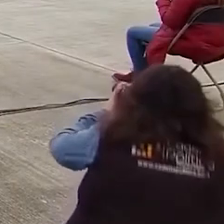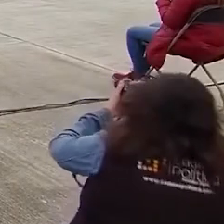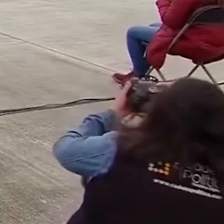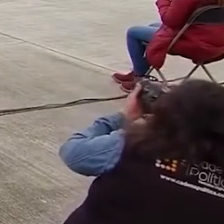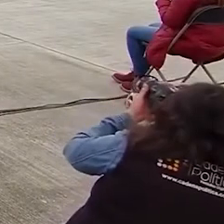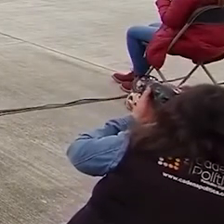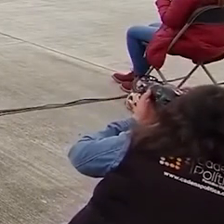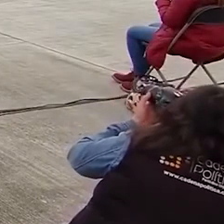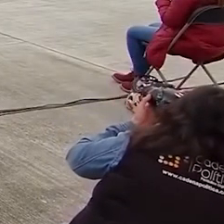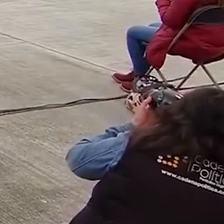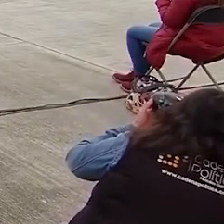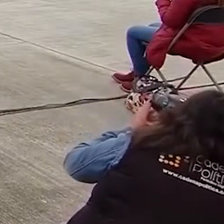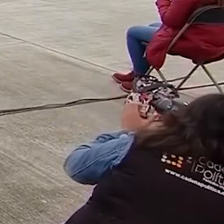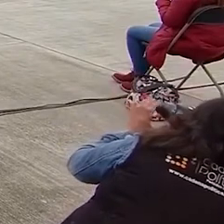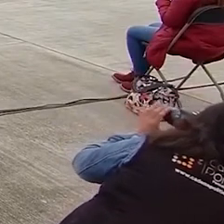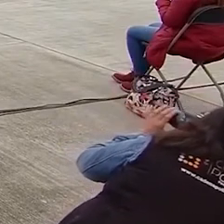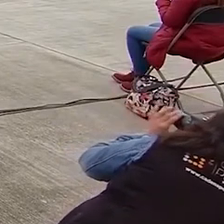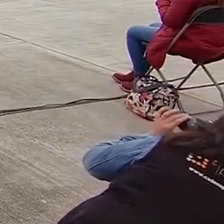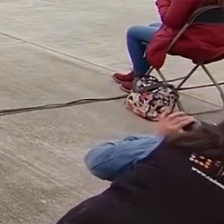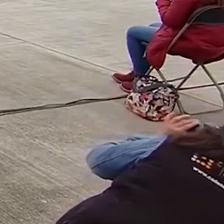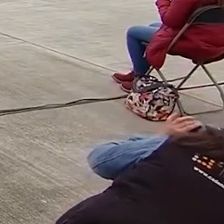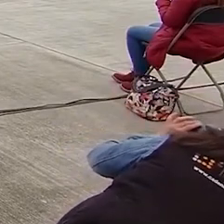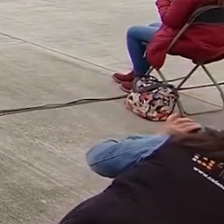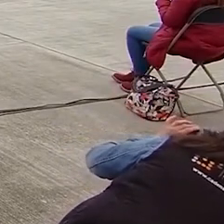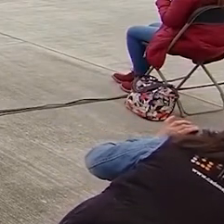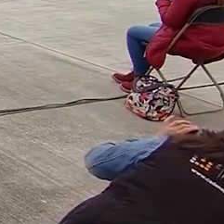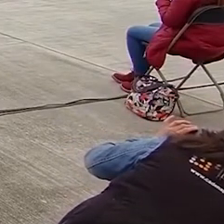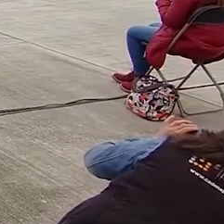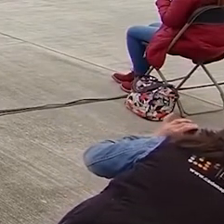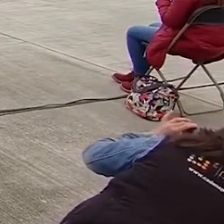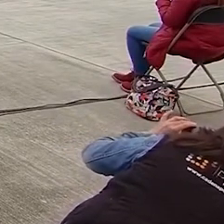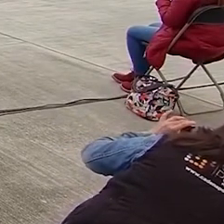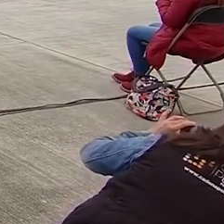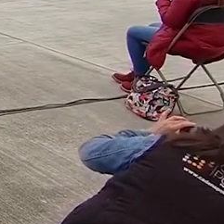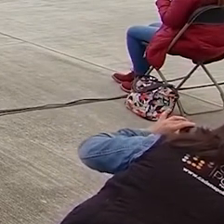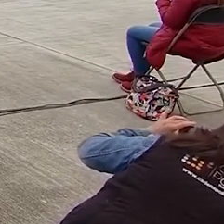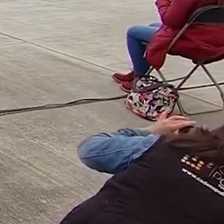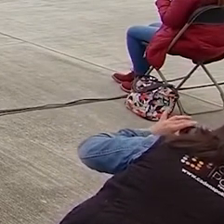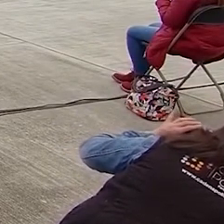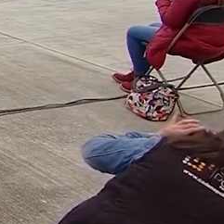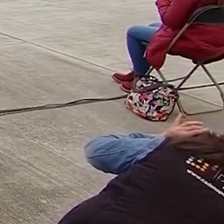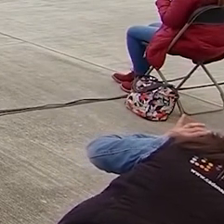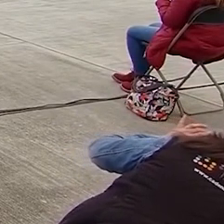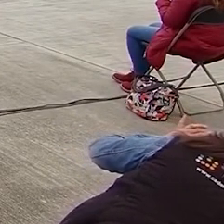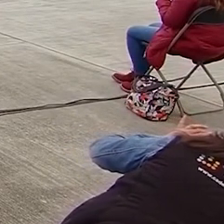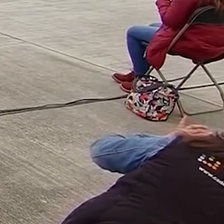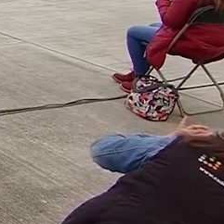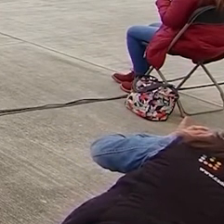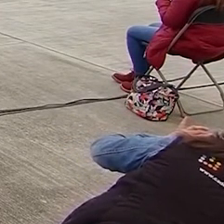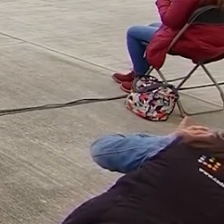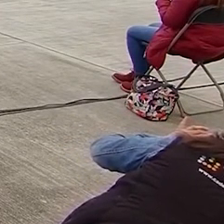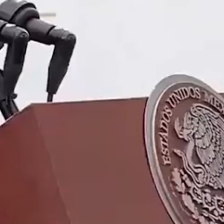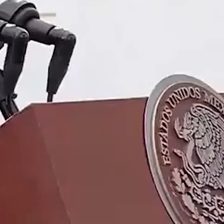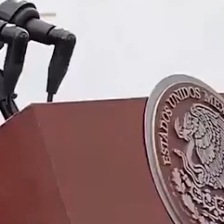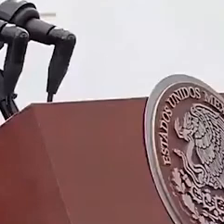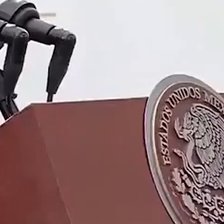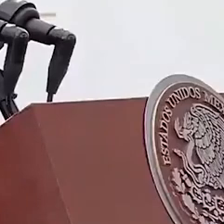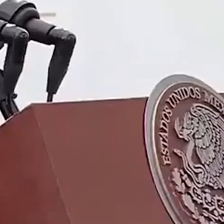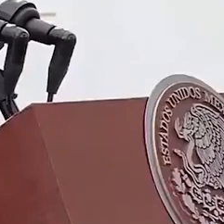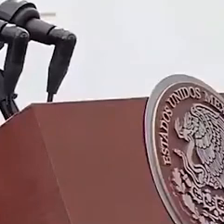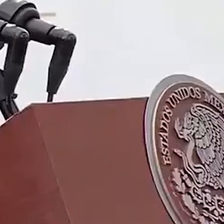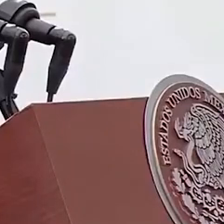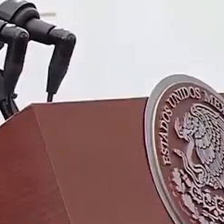elementos de las Fuerzas Armadas y de las policías,